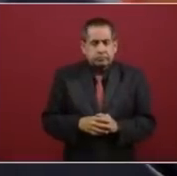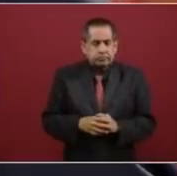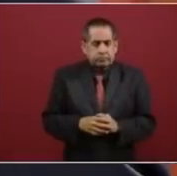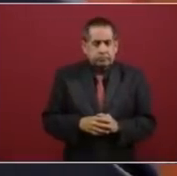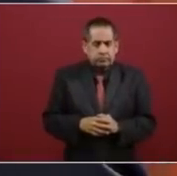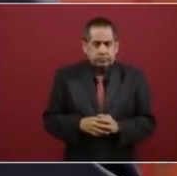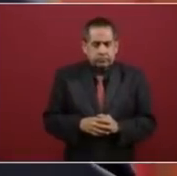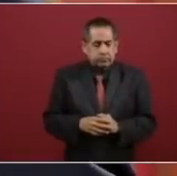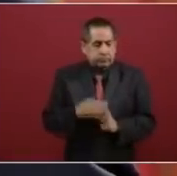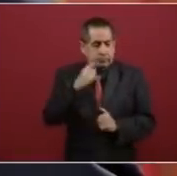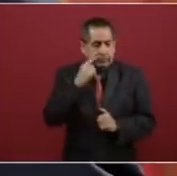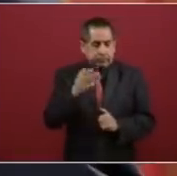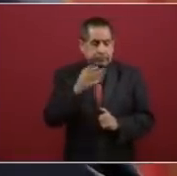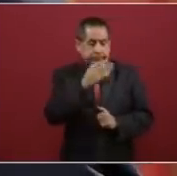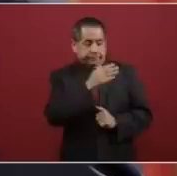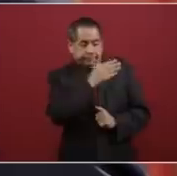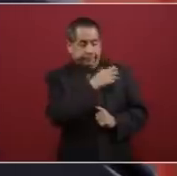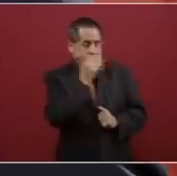un gobierno